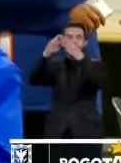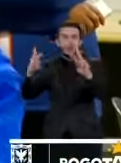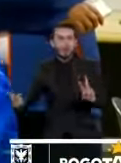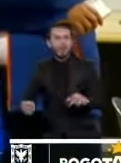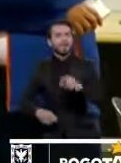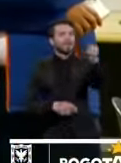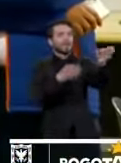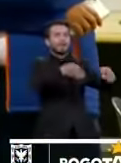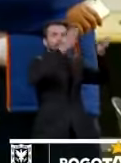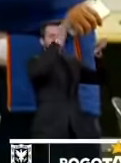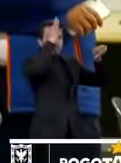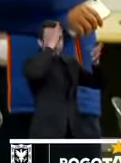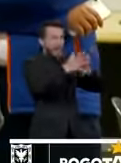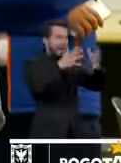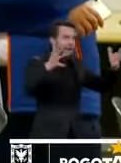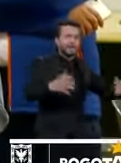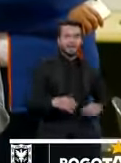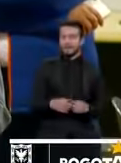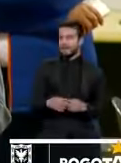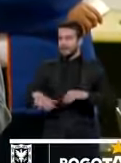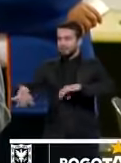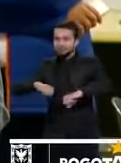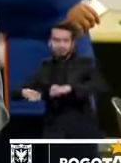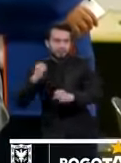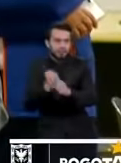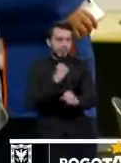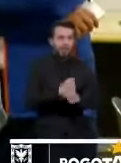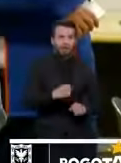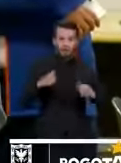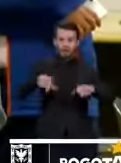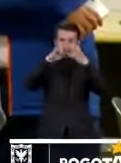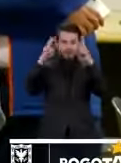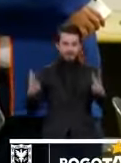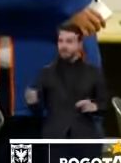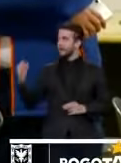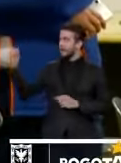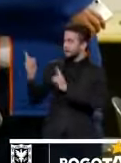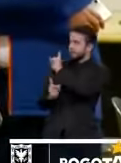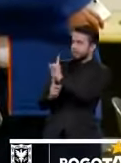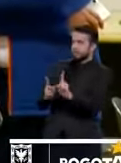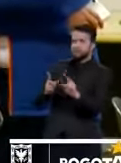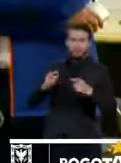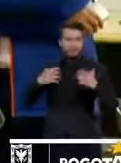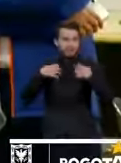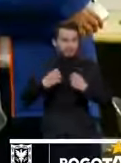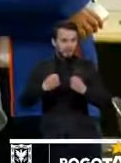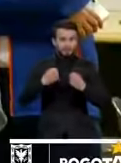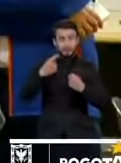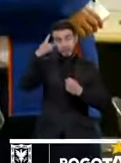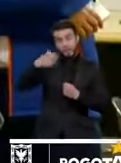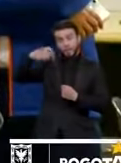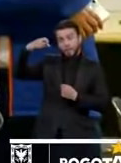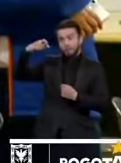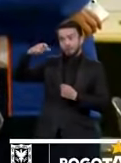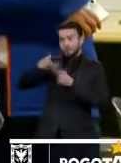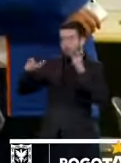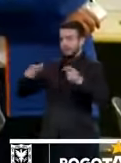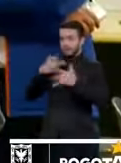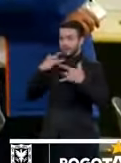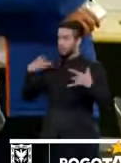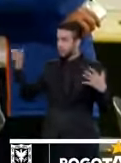Bogotá, montar este centro hospitalario transitorio, para eso era que queríamos el tiempo de la cuarentena, ganarnos ese tiempo de